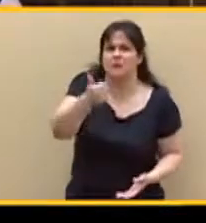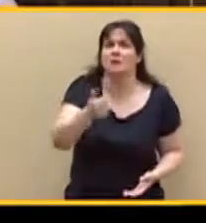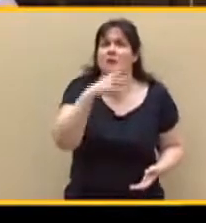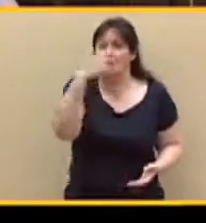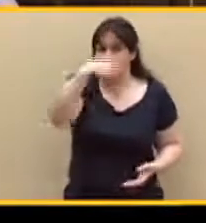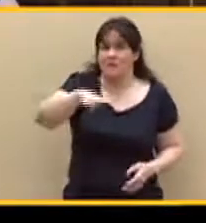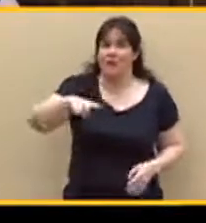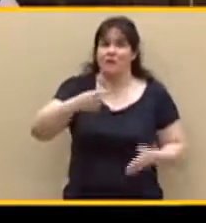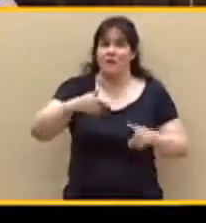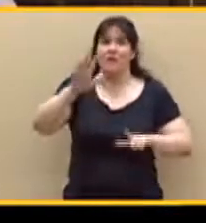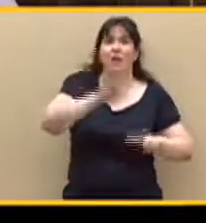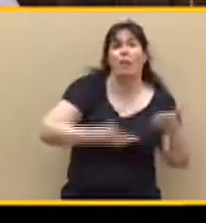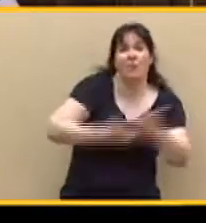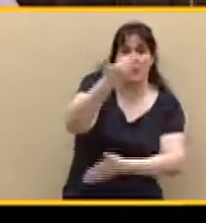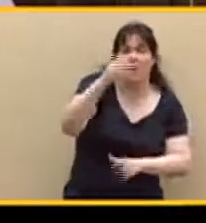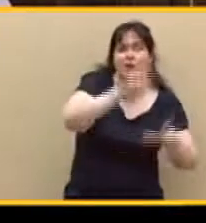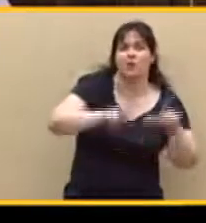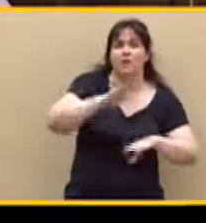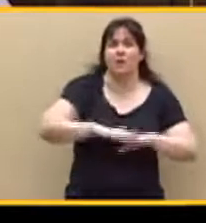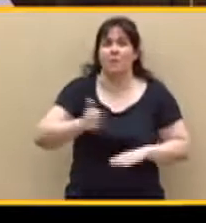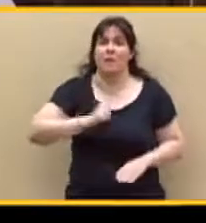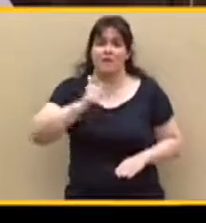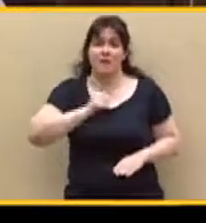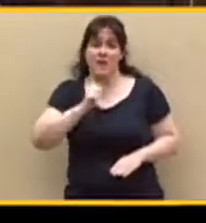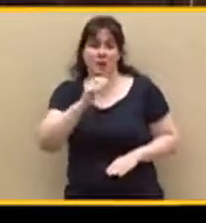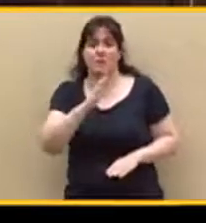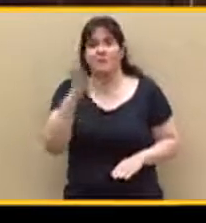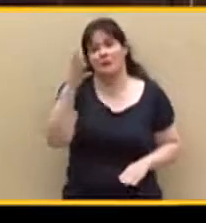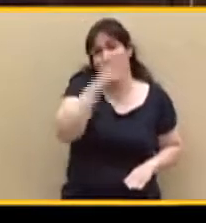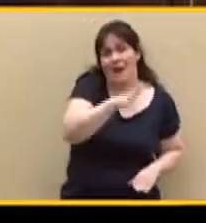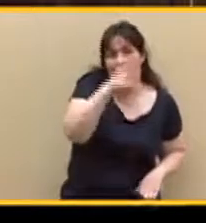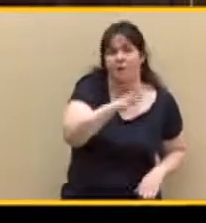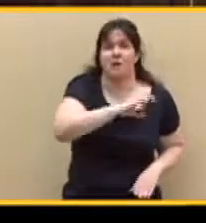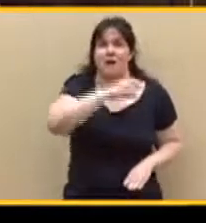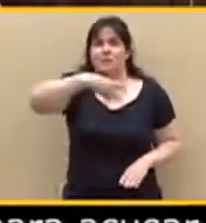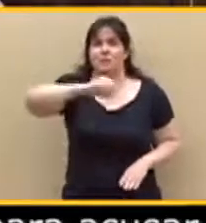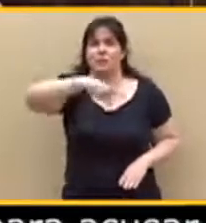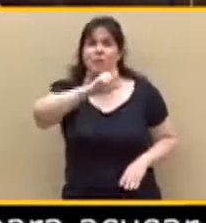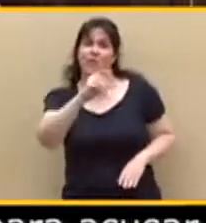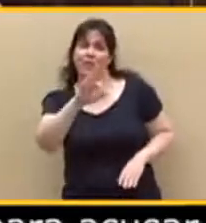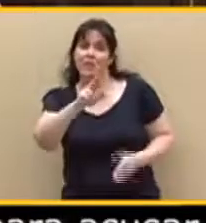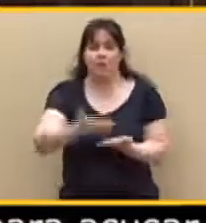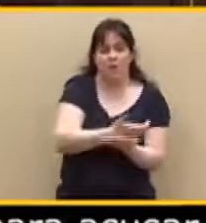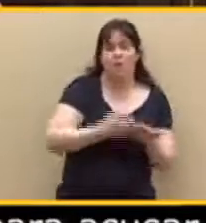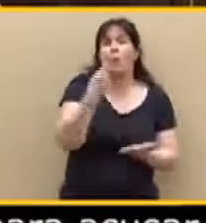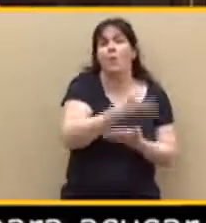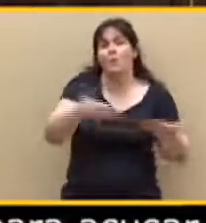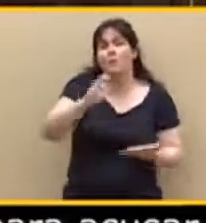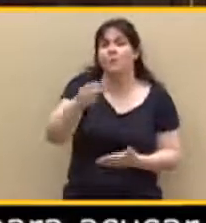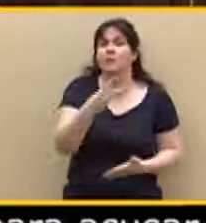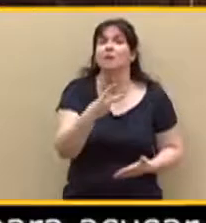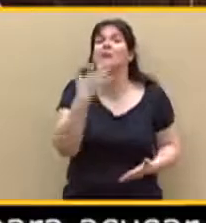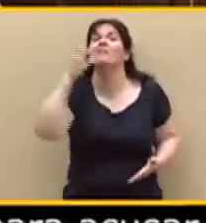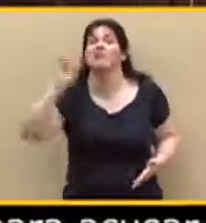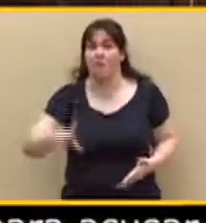nacional para acusar falsamente a Juan Carlos Monedero de ingresar 1 millón de euros? Citaba fuentes de la seguridad del